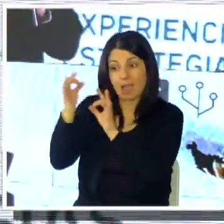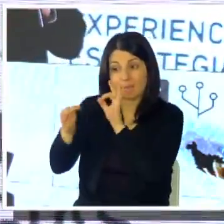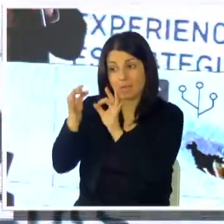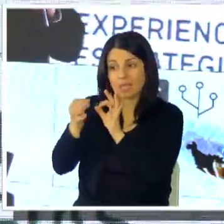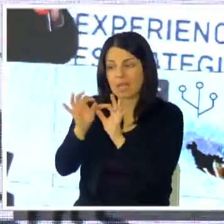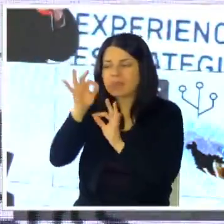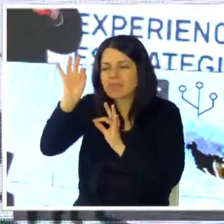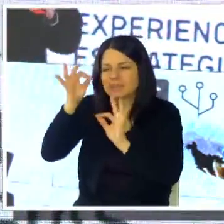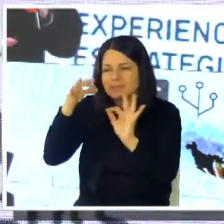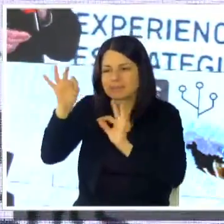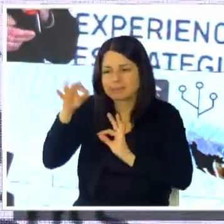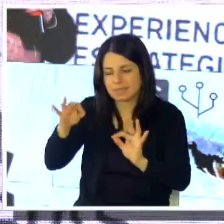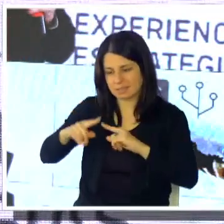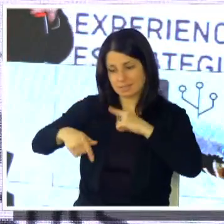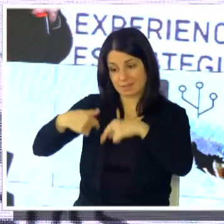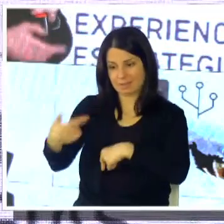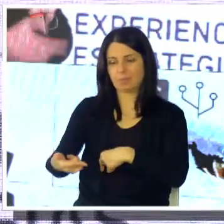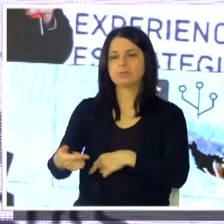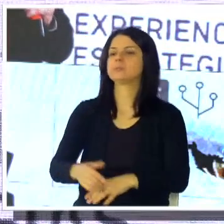más finamente a posterior.